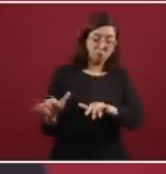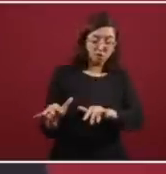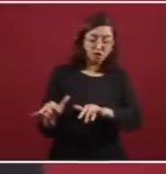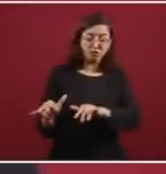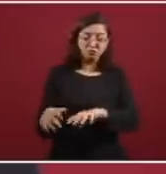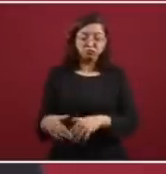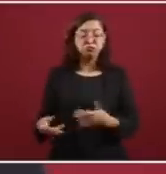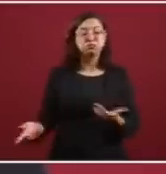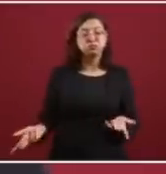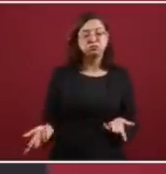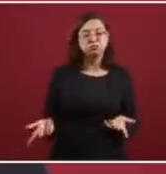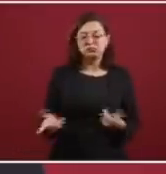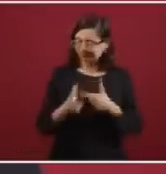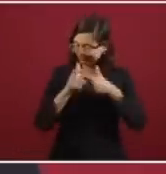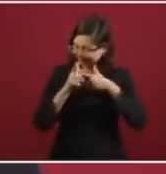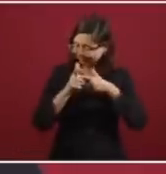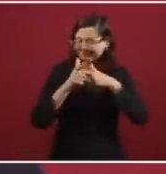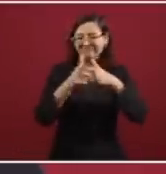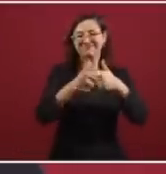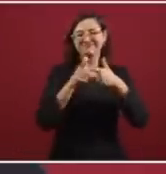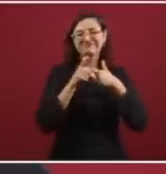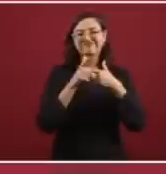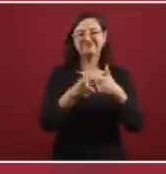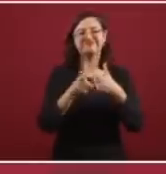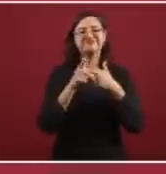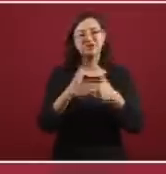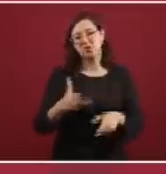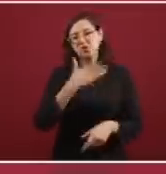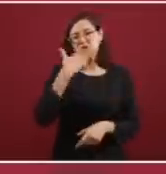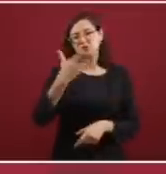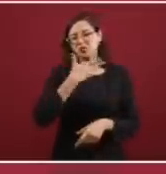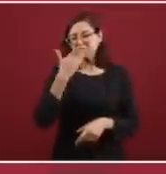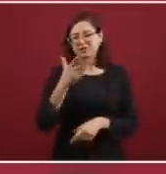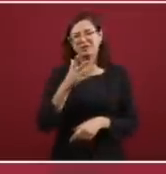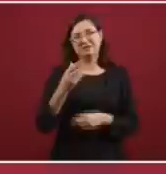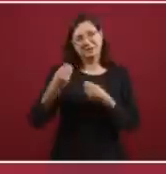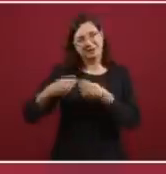Muchísimas. Y vamos a seguir estando, para no perder la costumbre.